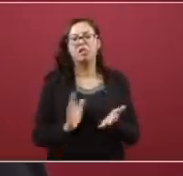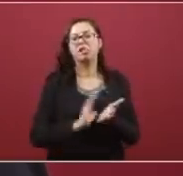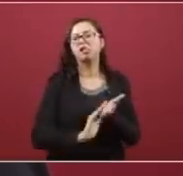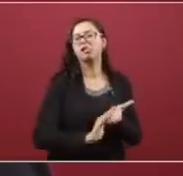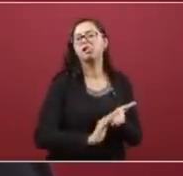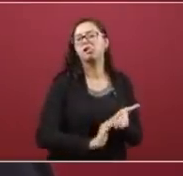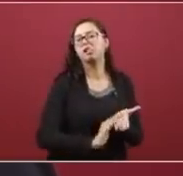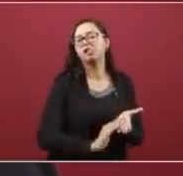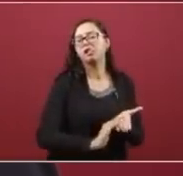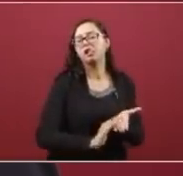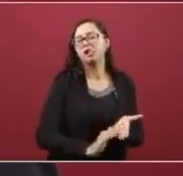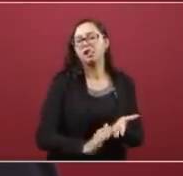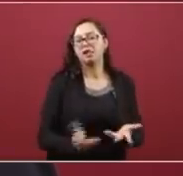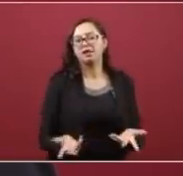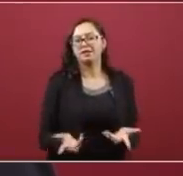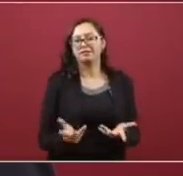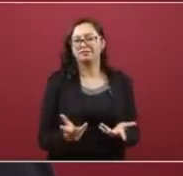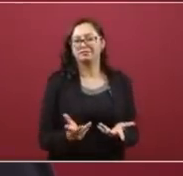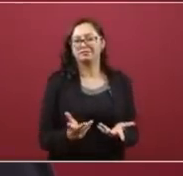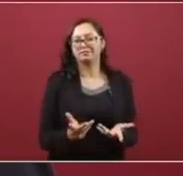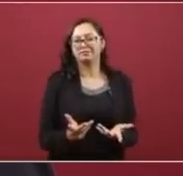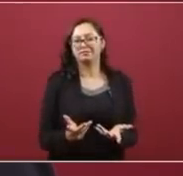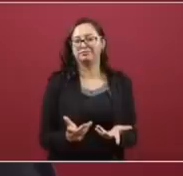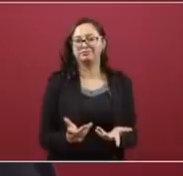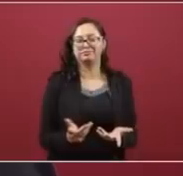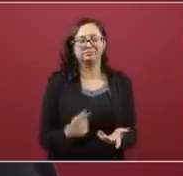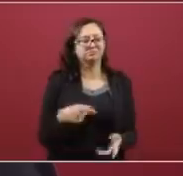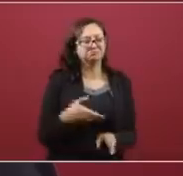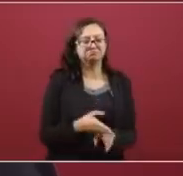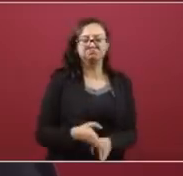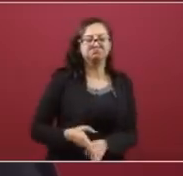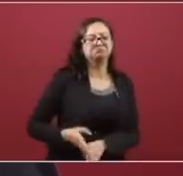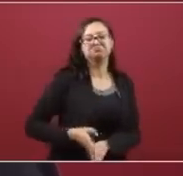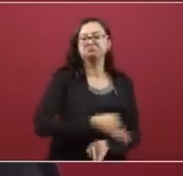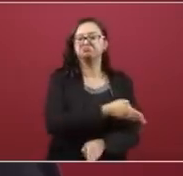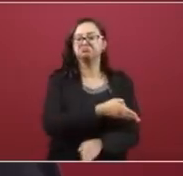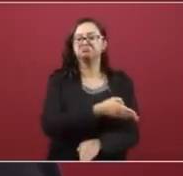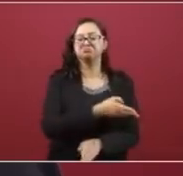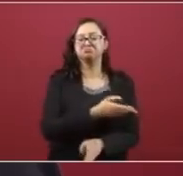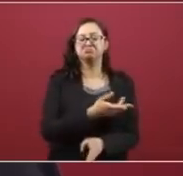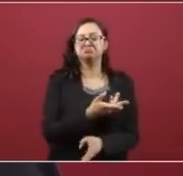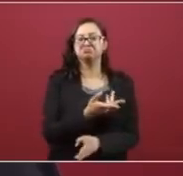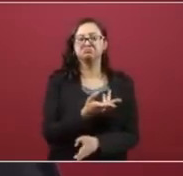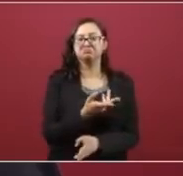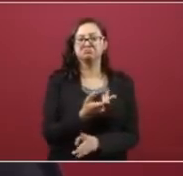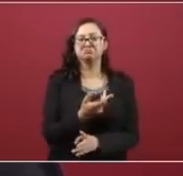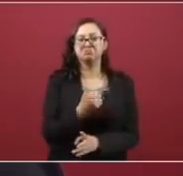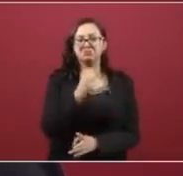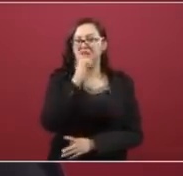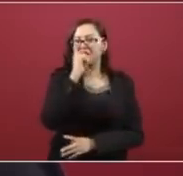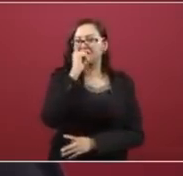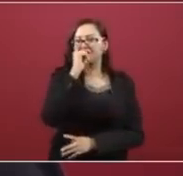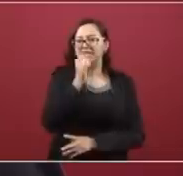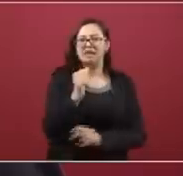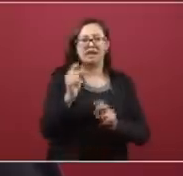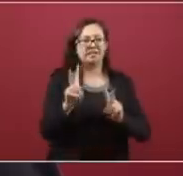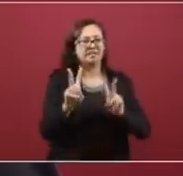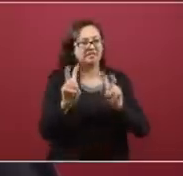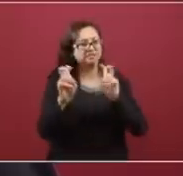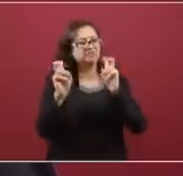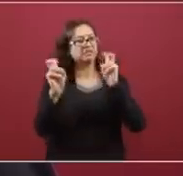eh se dejó de hablar de nuestros